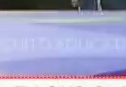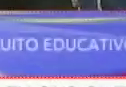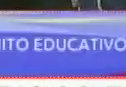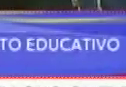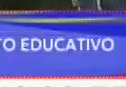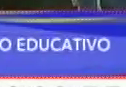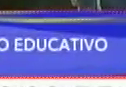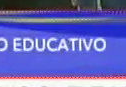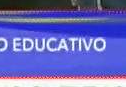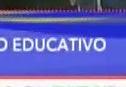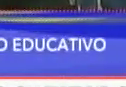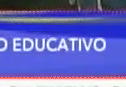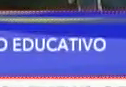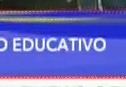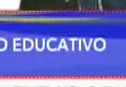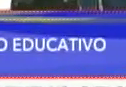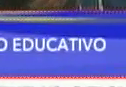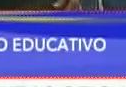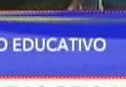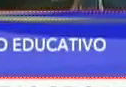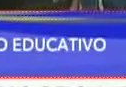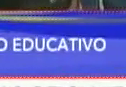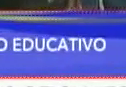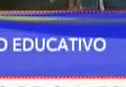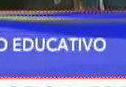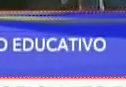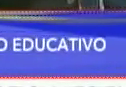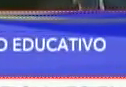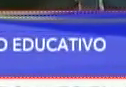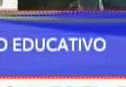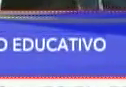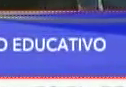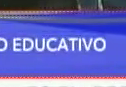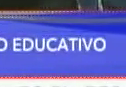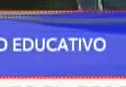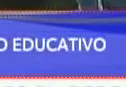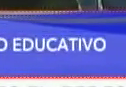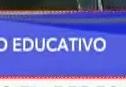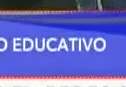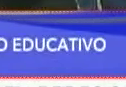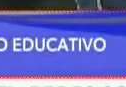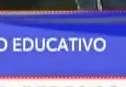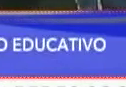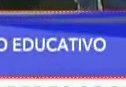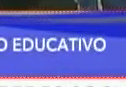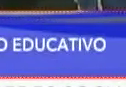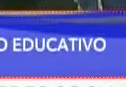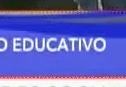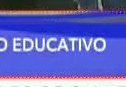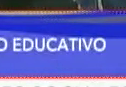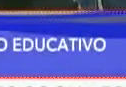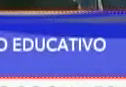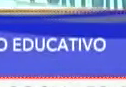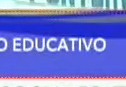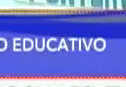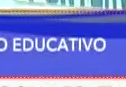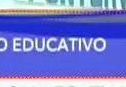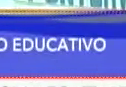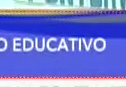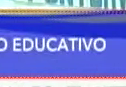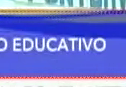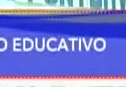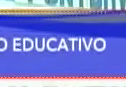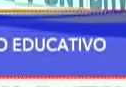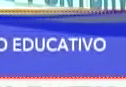nuestros niños lleguen en el nuevo año escolar con su escuela bella porque llega la gota de amor en resistencia a mi